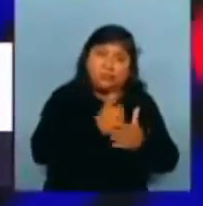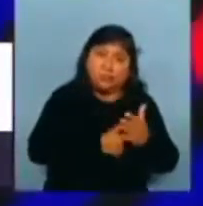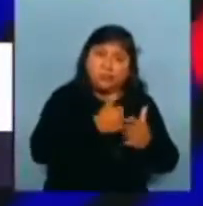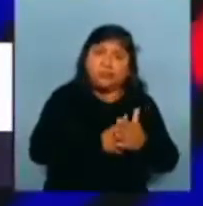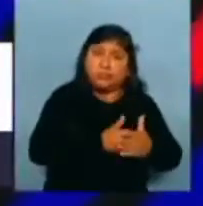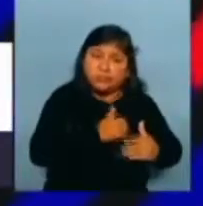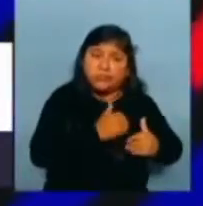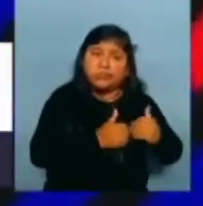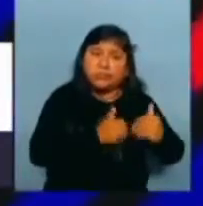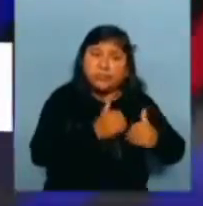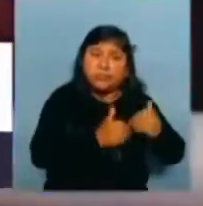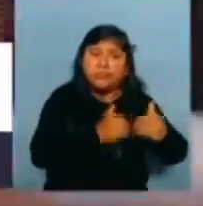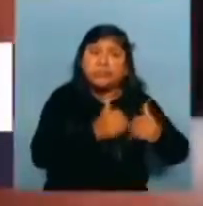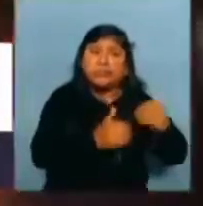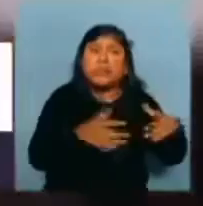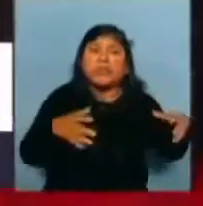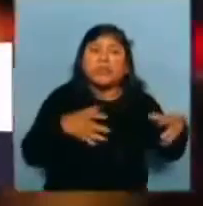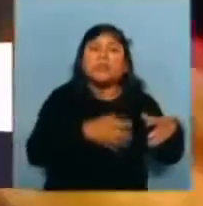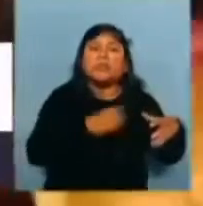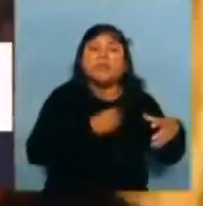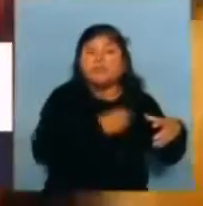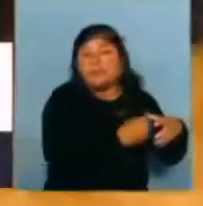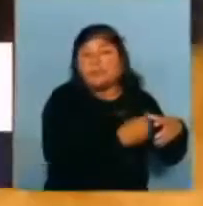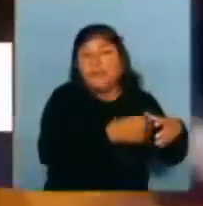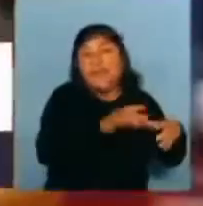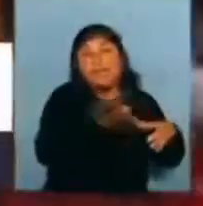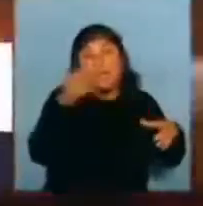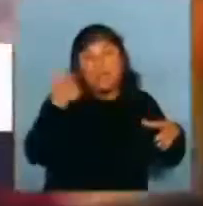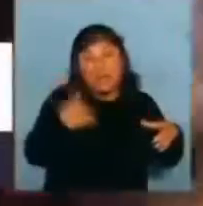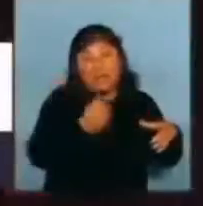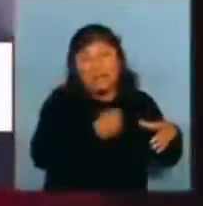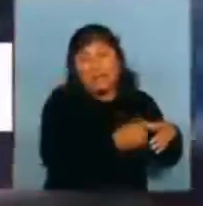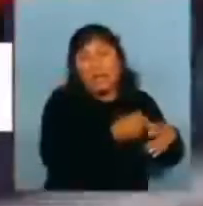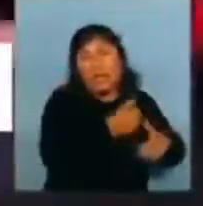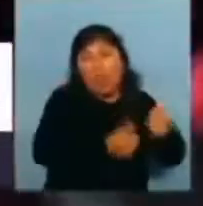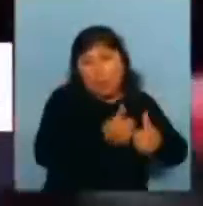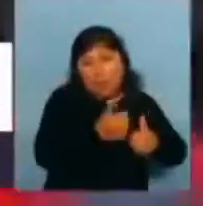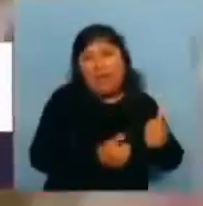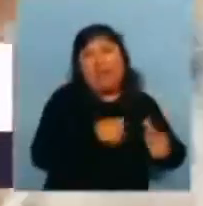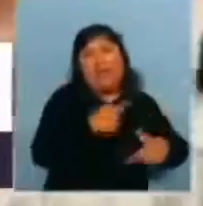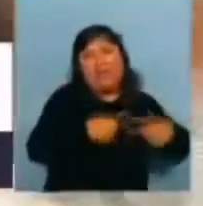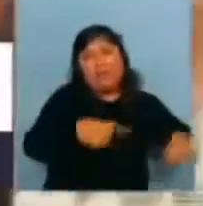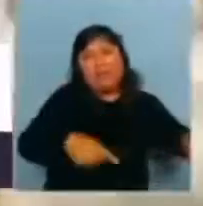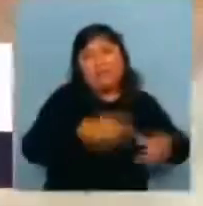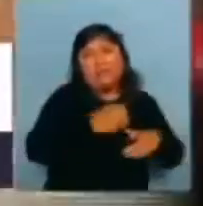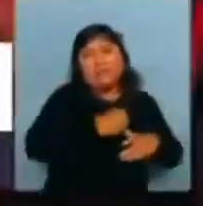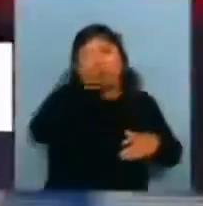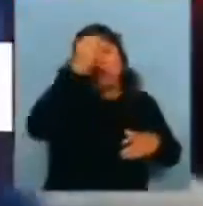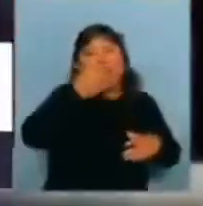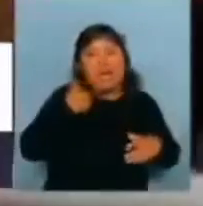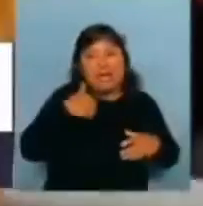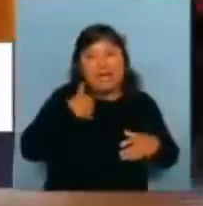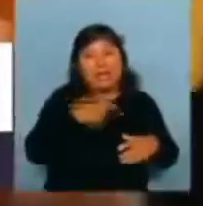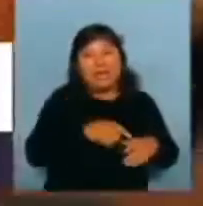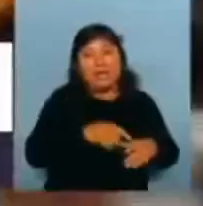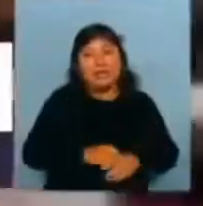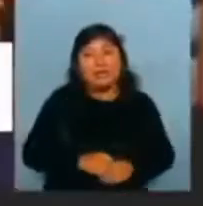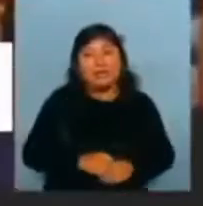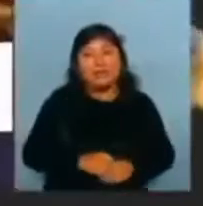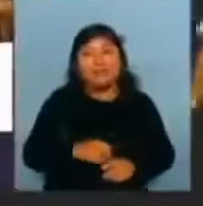muchos años compitiendo y bueno, llevando también a la Argentina a lo más alto. Uh-huh.